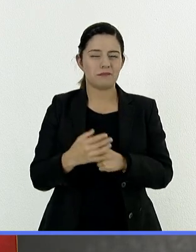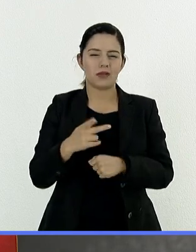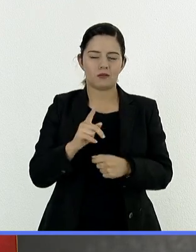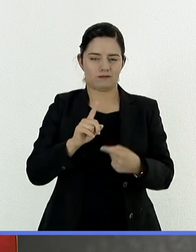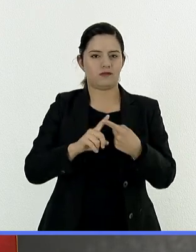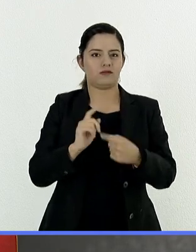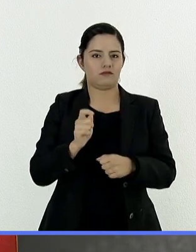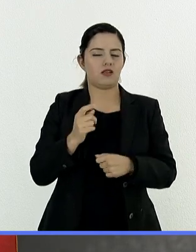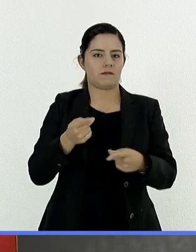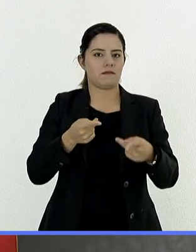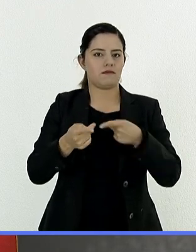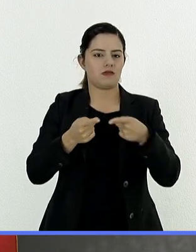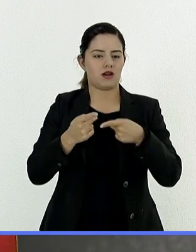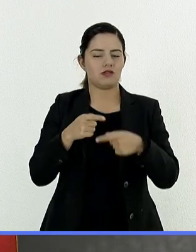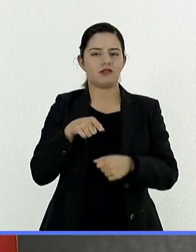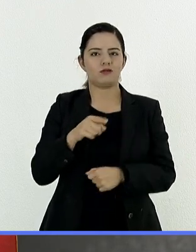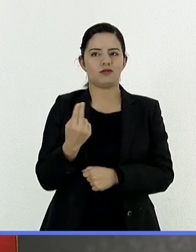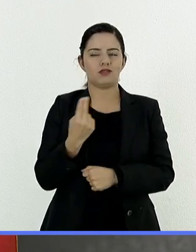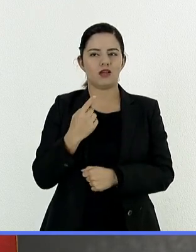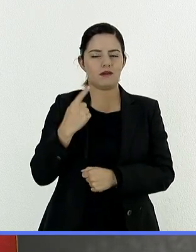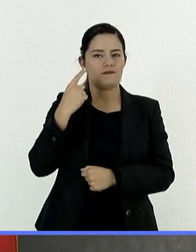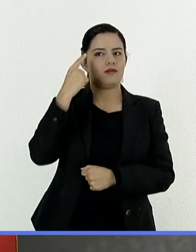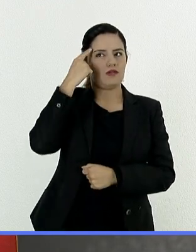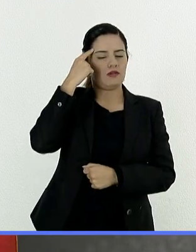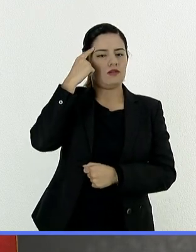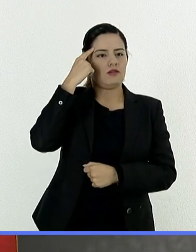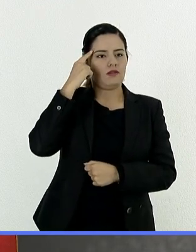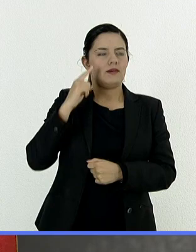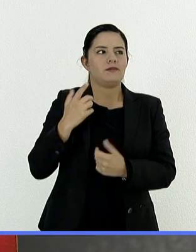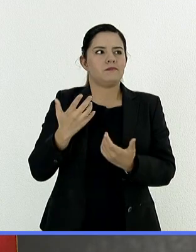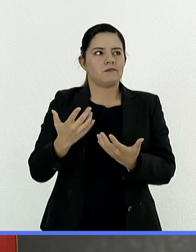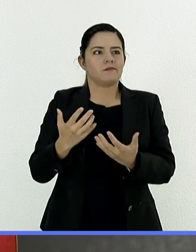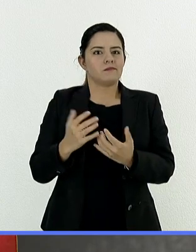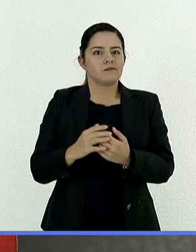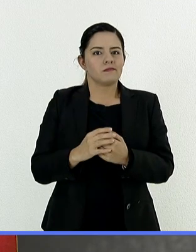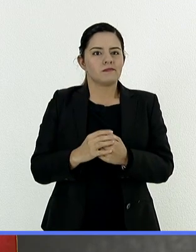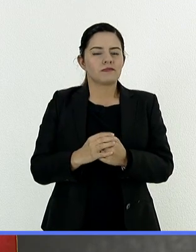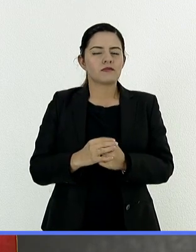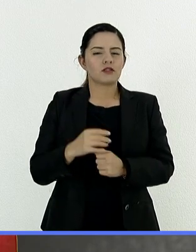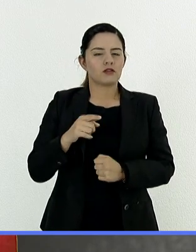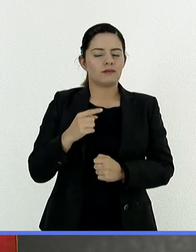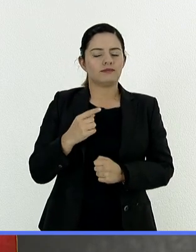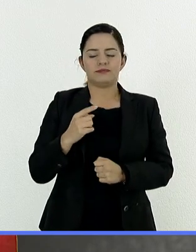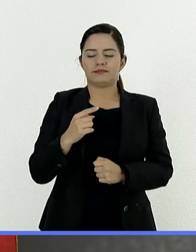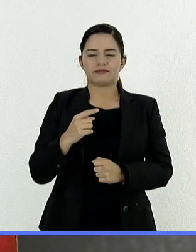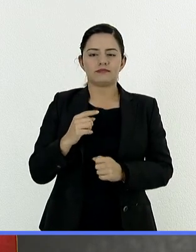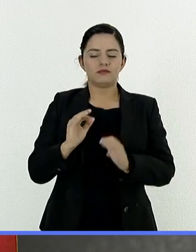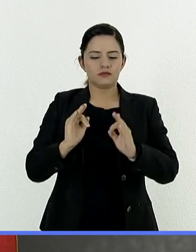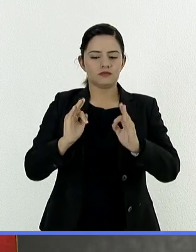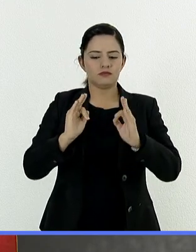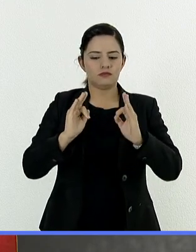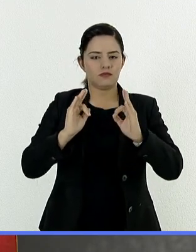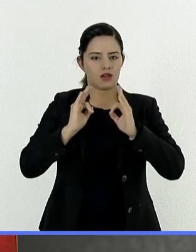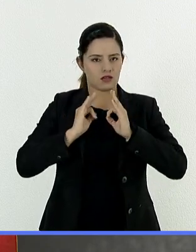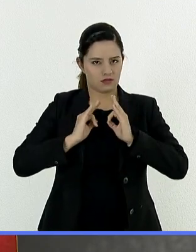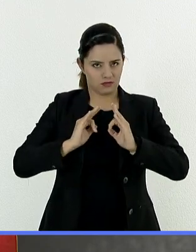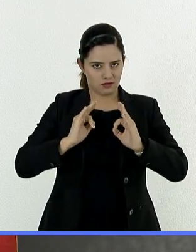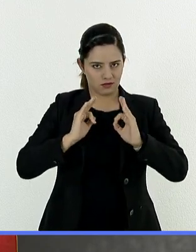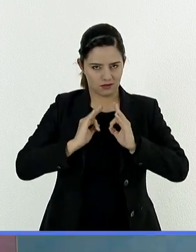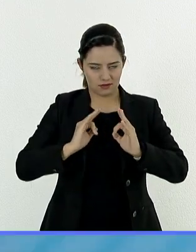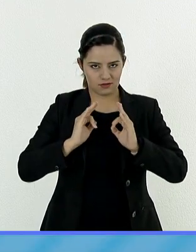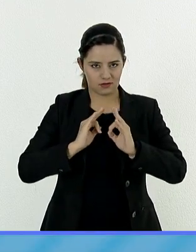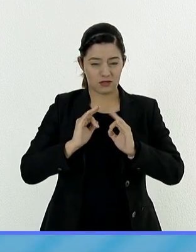esta cuestión de mantener primero una una actitud relajada para